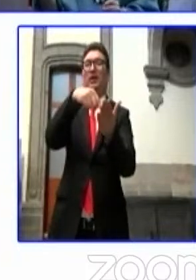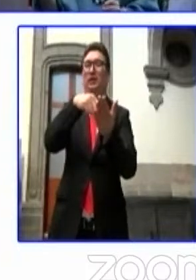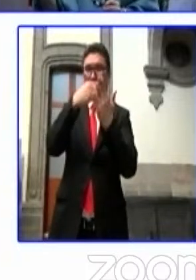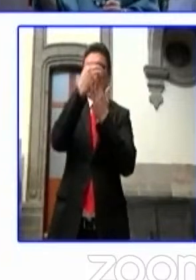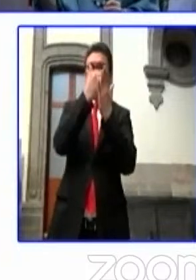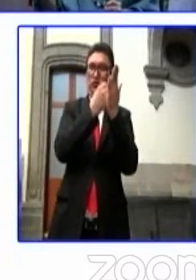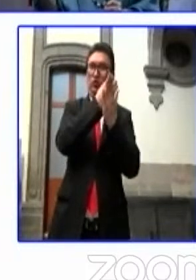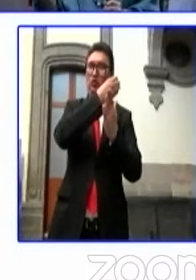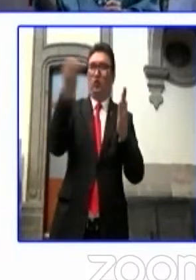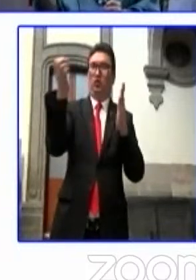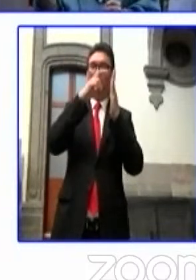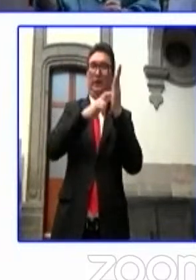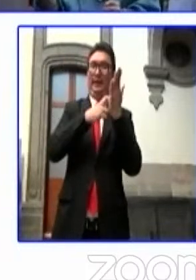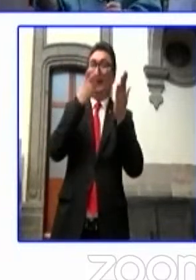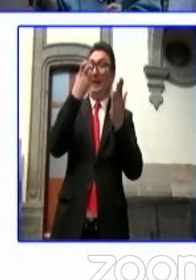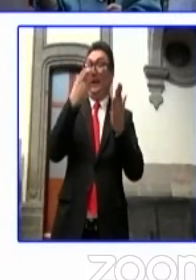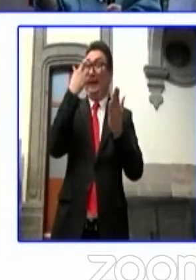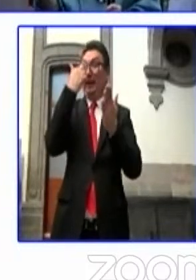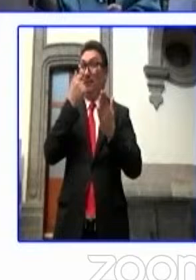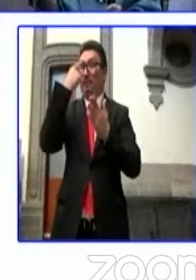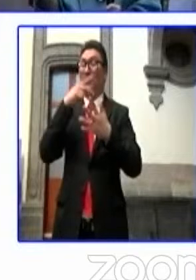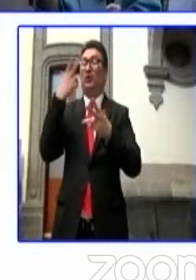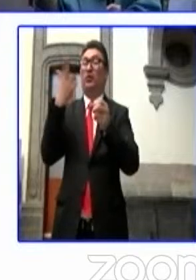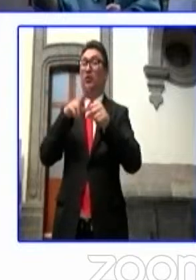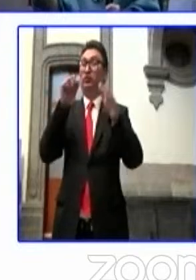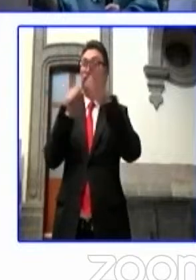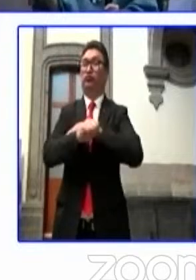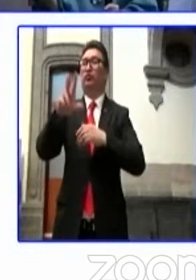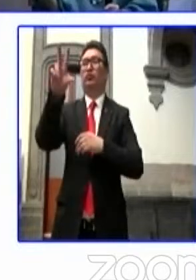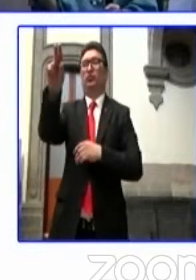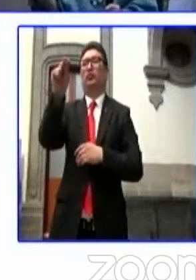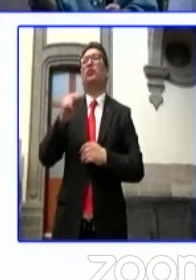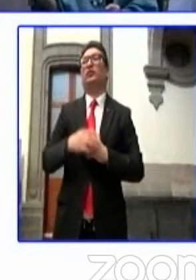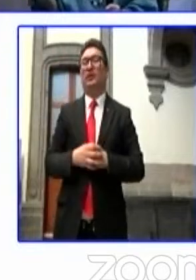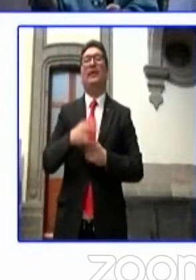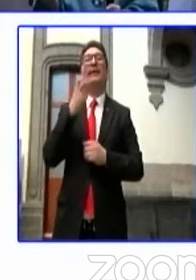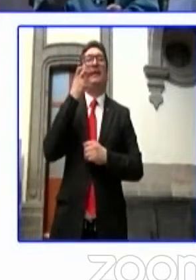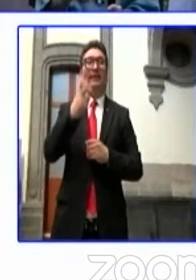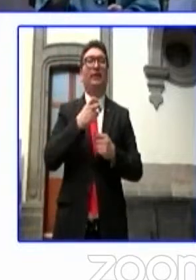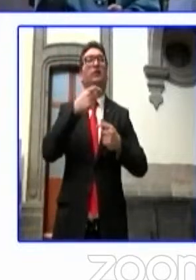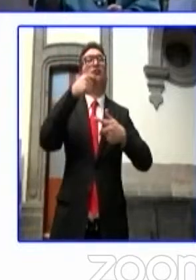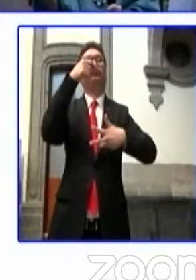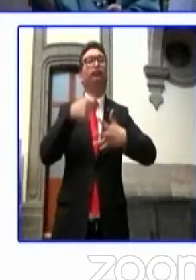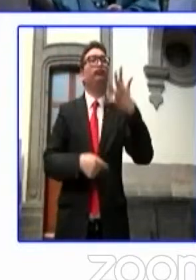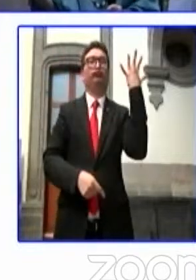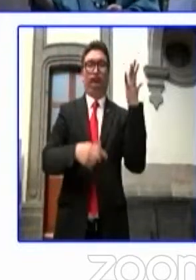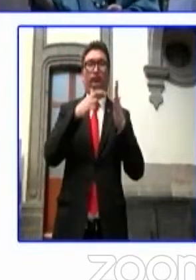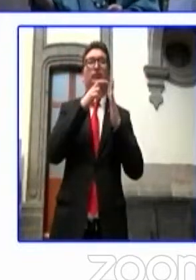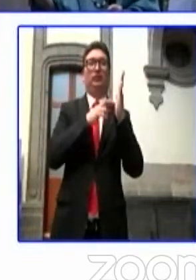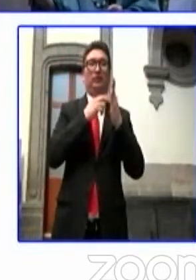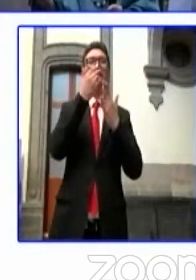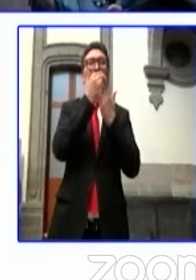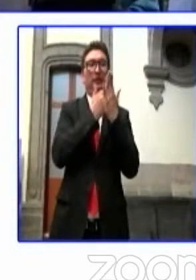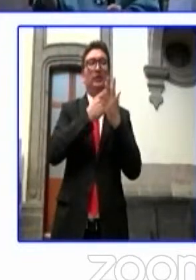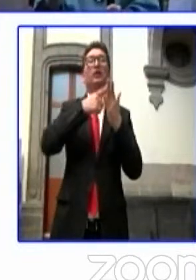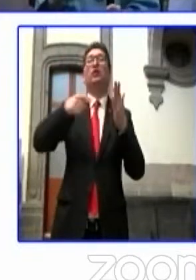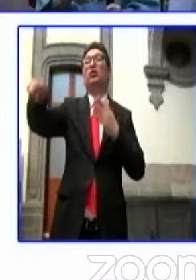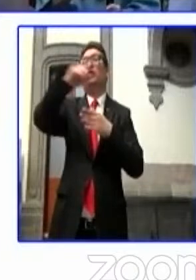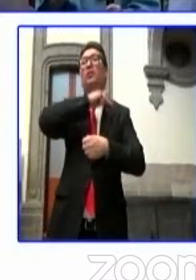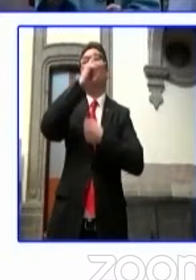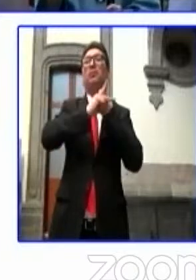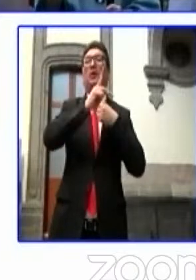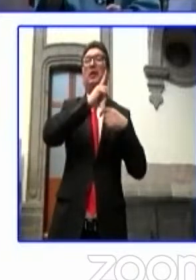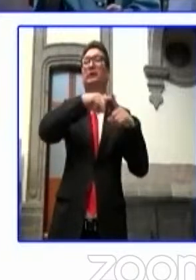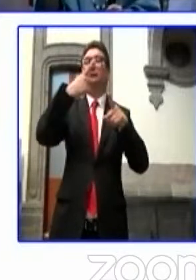directrices que no es una razón para institucionalizar. Entonces, son un conjunto de herramientas que están a disposición de los estados parte